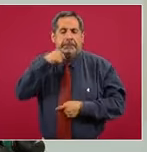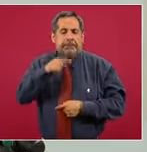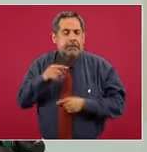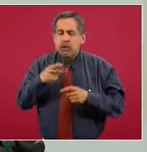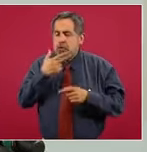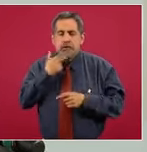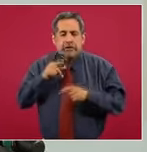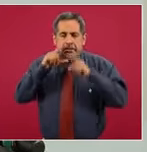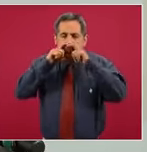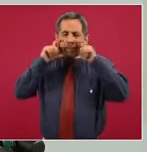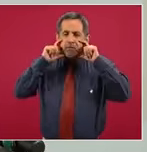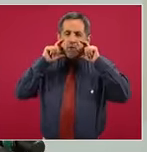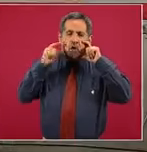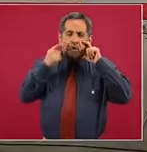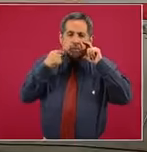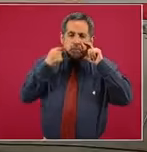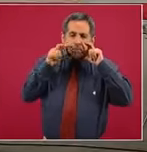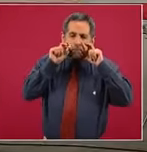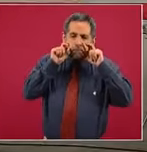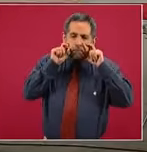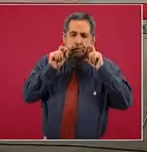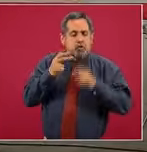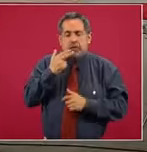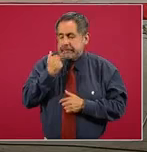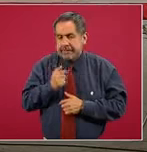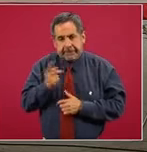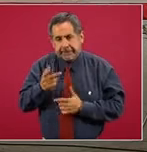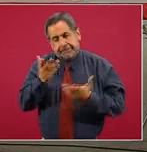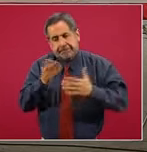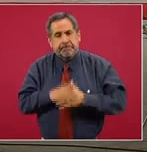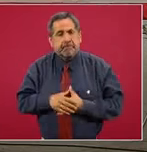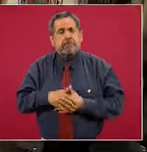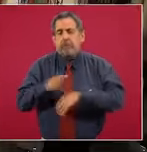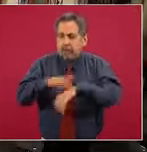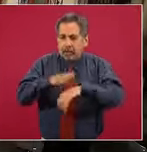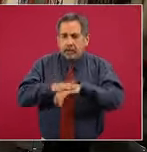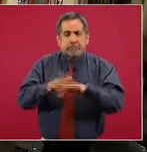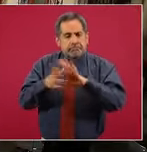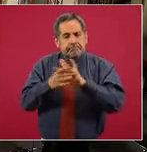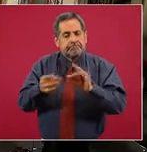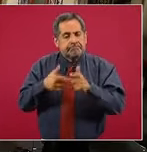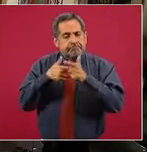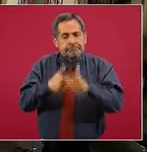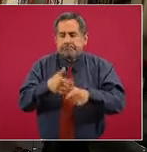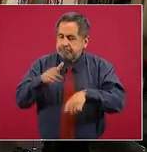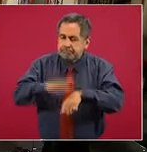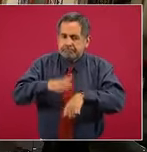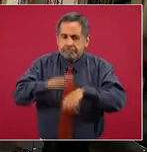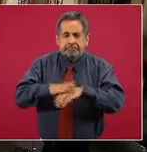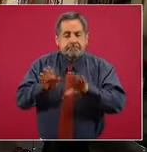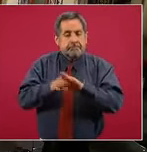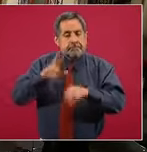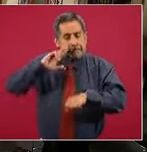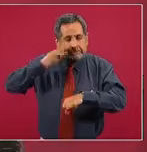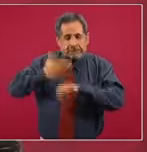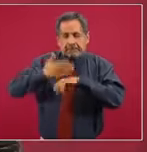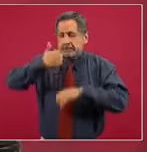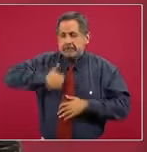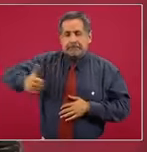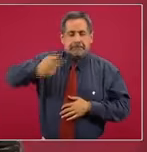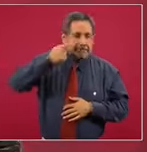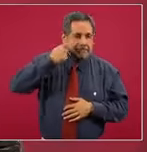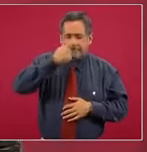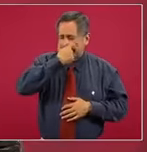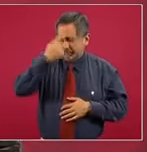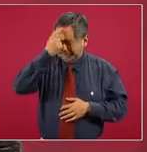Entonces, nosotros apelamos y seguiremos apelando a la responsabilidad de